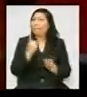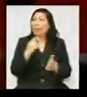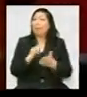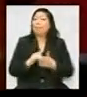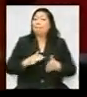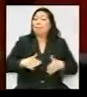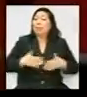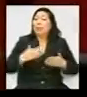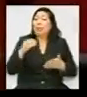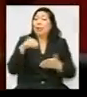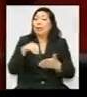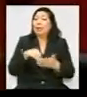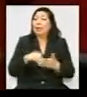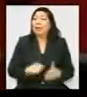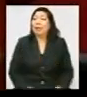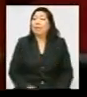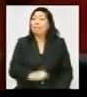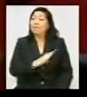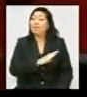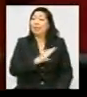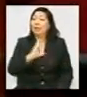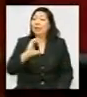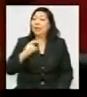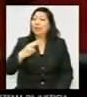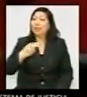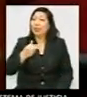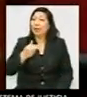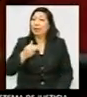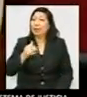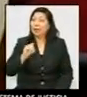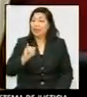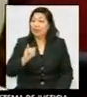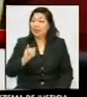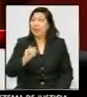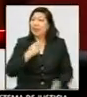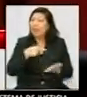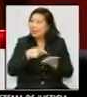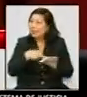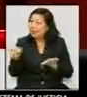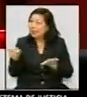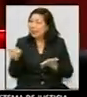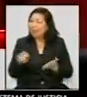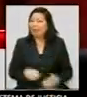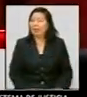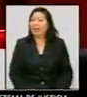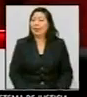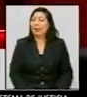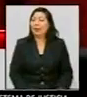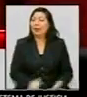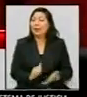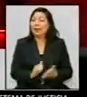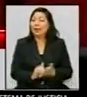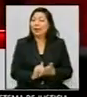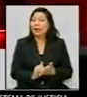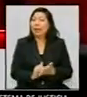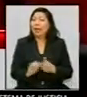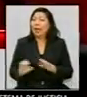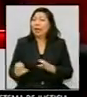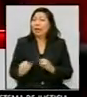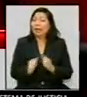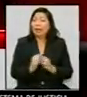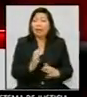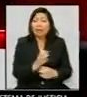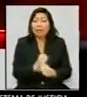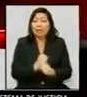poder poner al señor fiscal Charlie en el lugar que se merece, que salga del espacio que él ha logrado